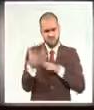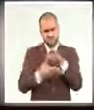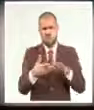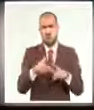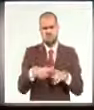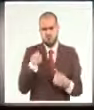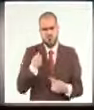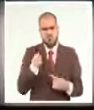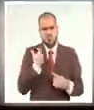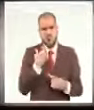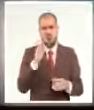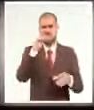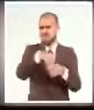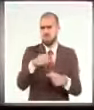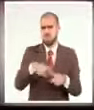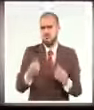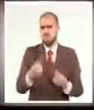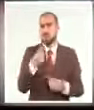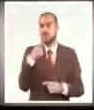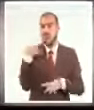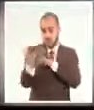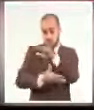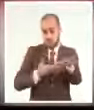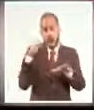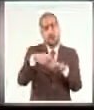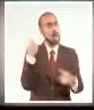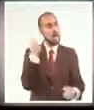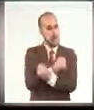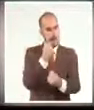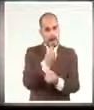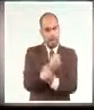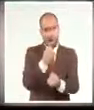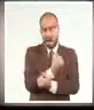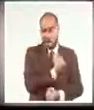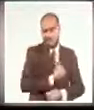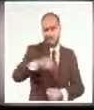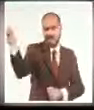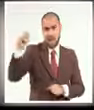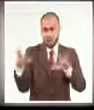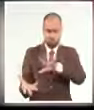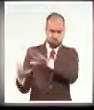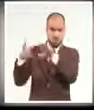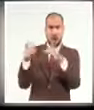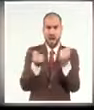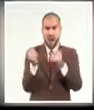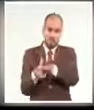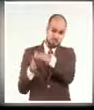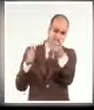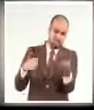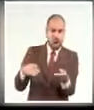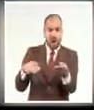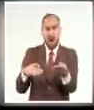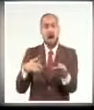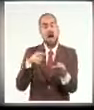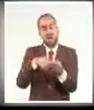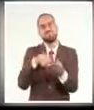El desorden público, peligrosidad y violencia empleadas caracterizaron las